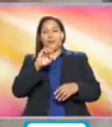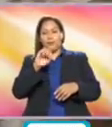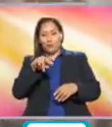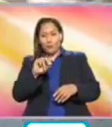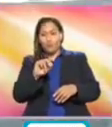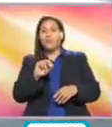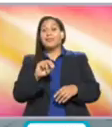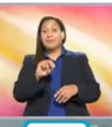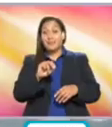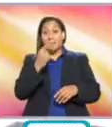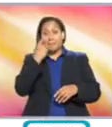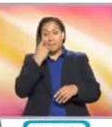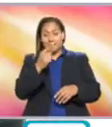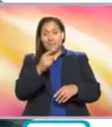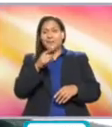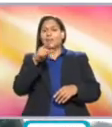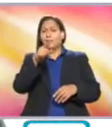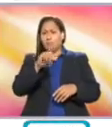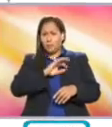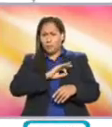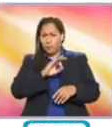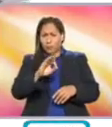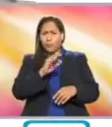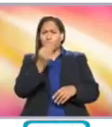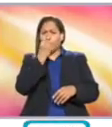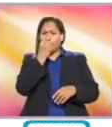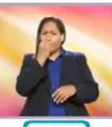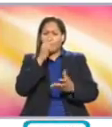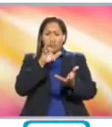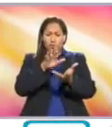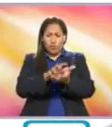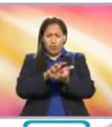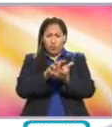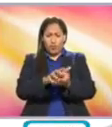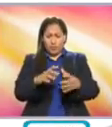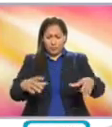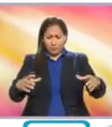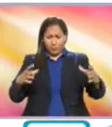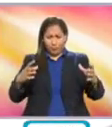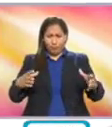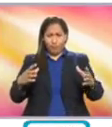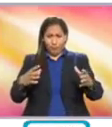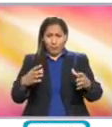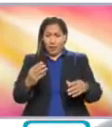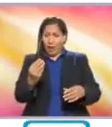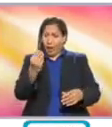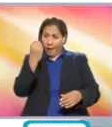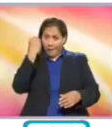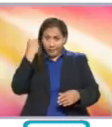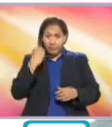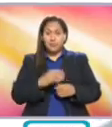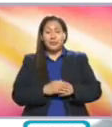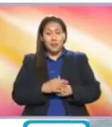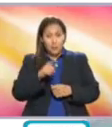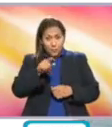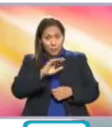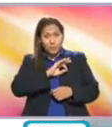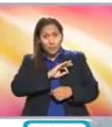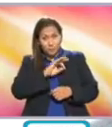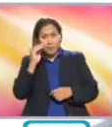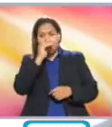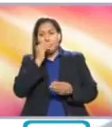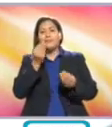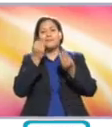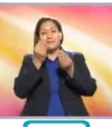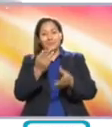cree? Mire, ¿usted sería capaz de comerse una tortota así en un santiamén? Si es capaz, gratis se la